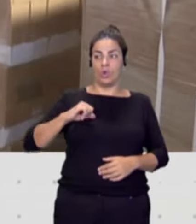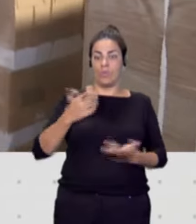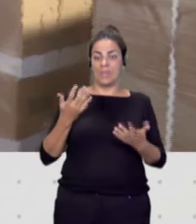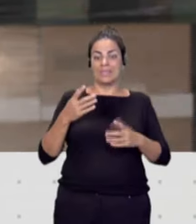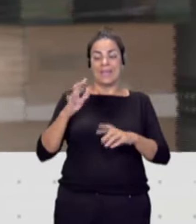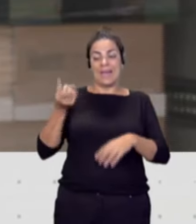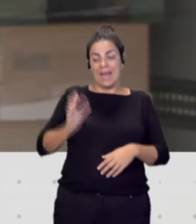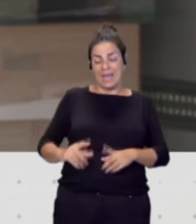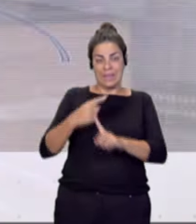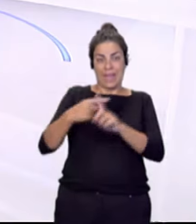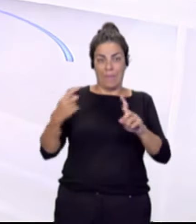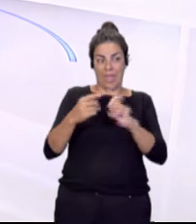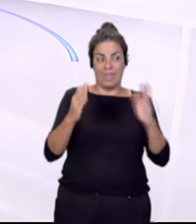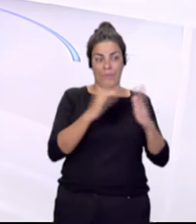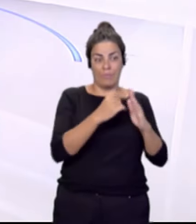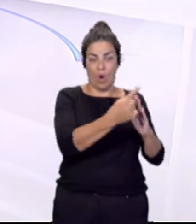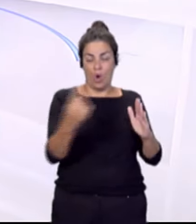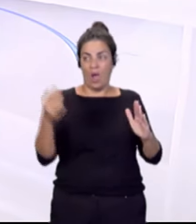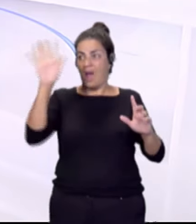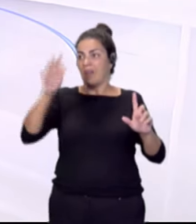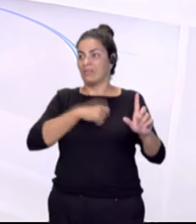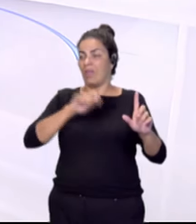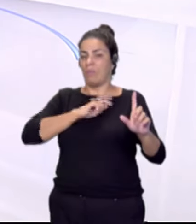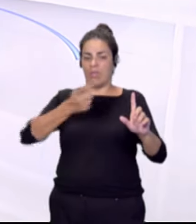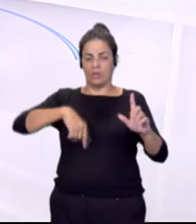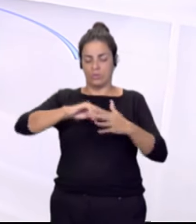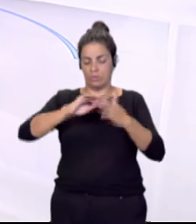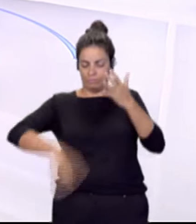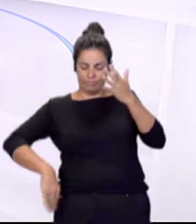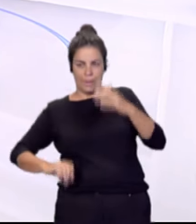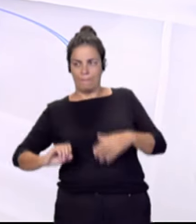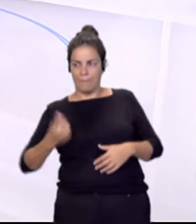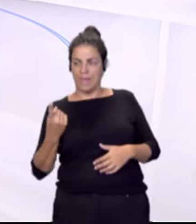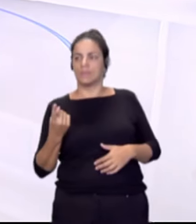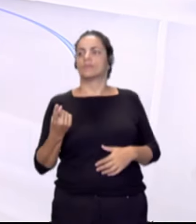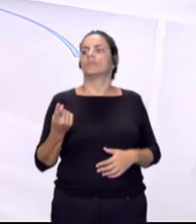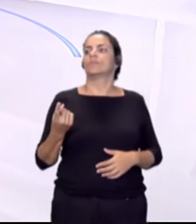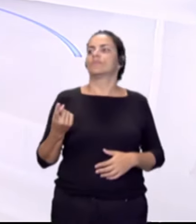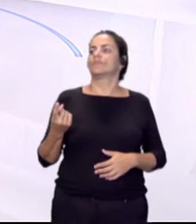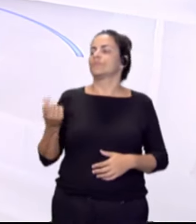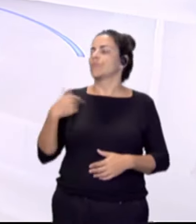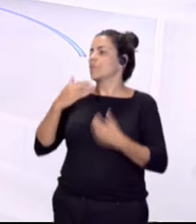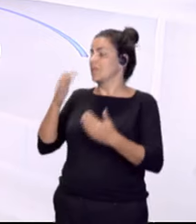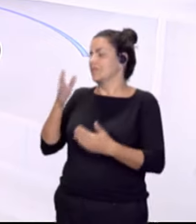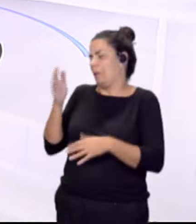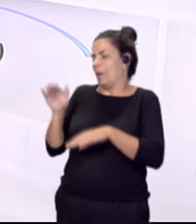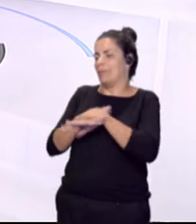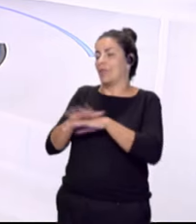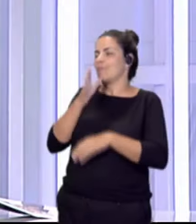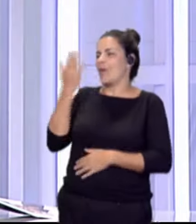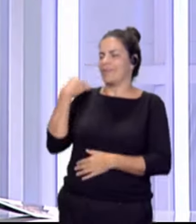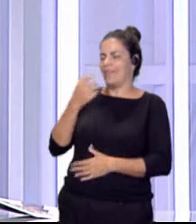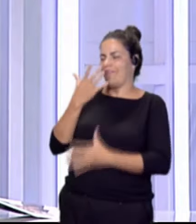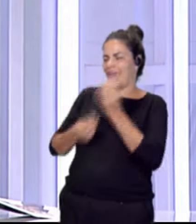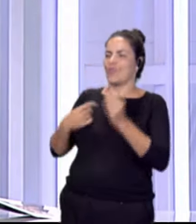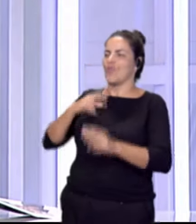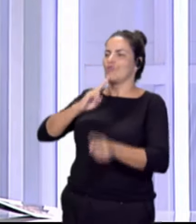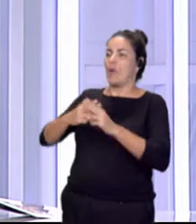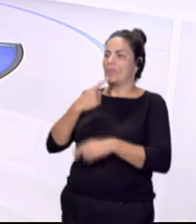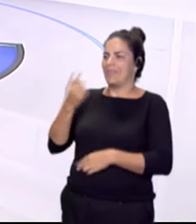pues le agradecemos mucho que haya estado hoy con nosotros. Fernando Rodríguez, disculpe que por un error mío le he nombrado mal, así que corregimos. Y le agradecemos